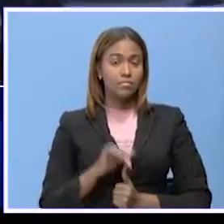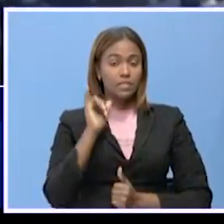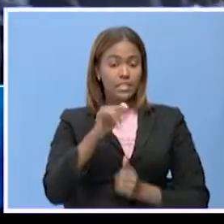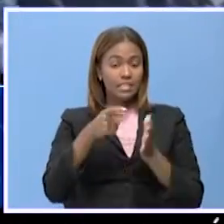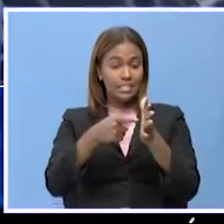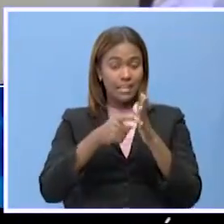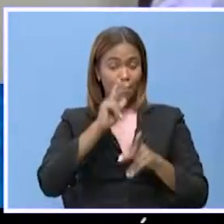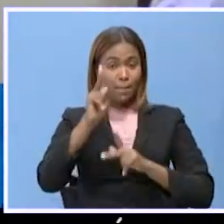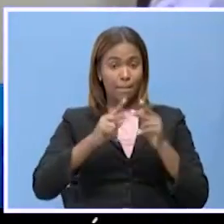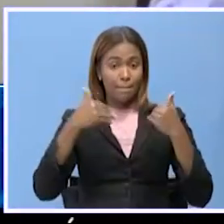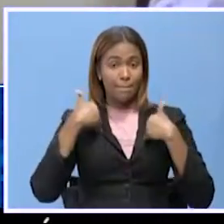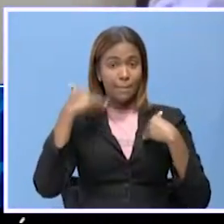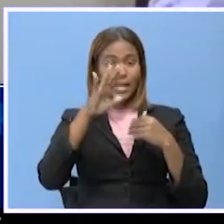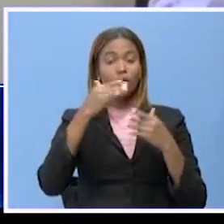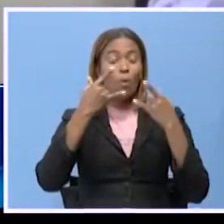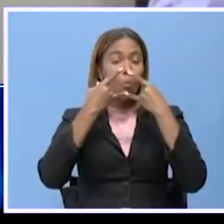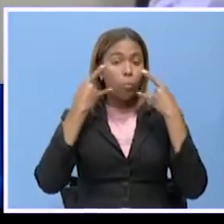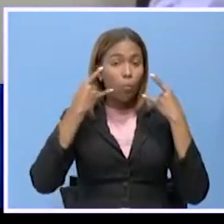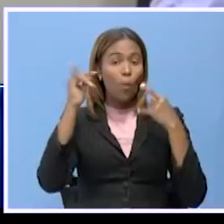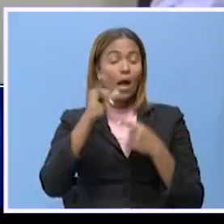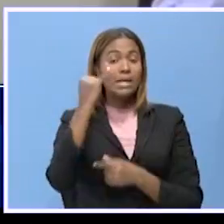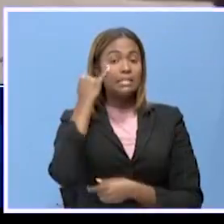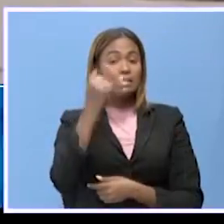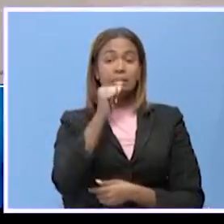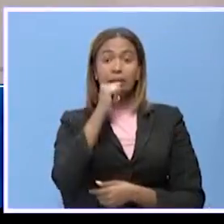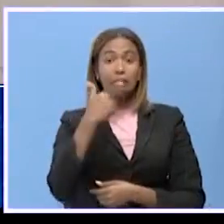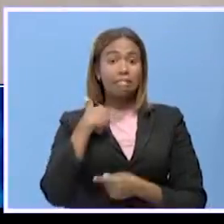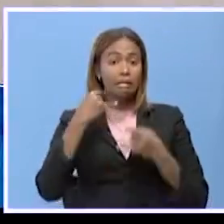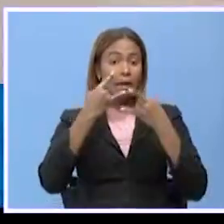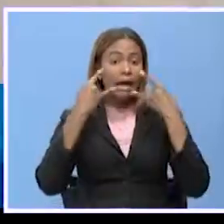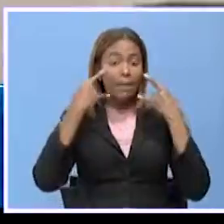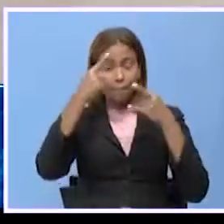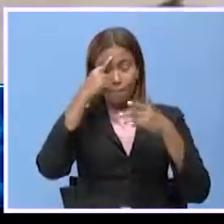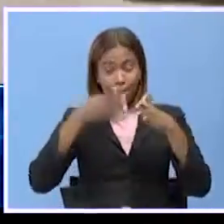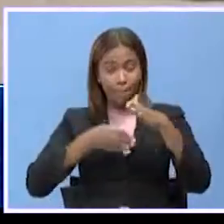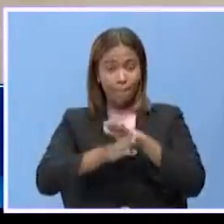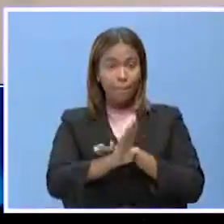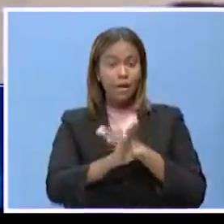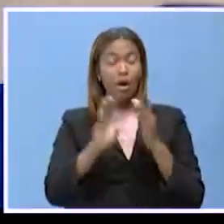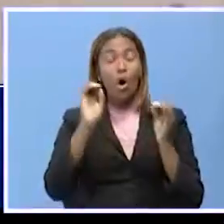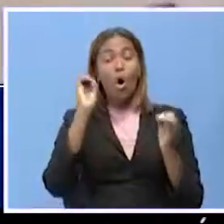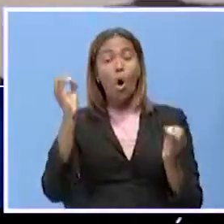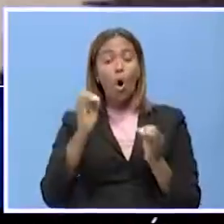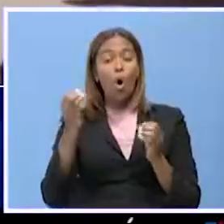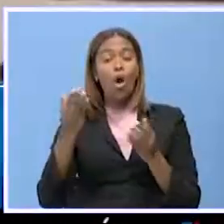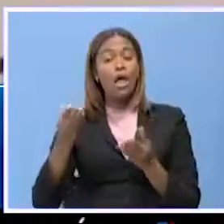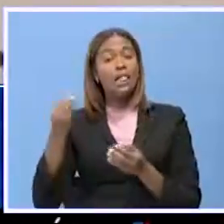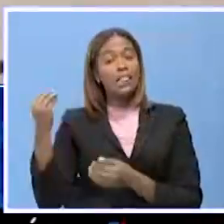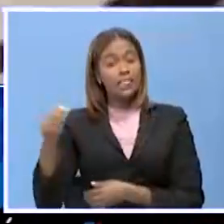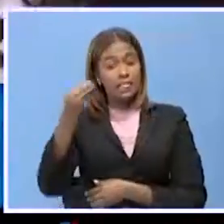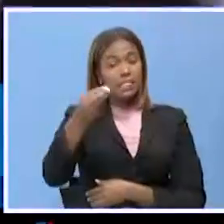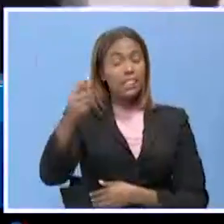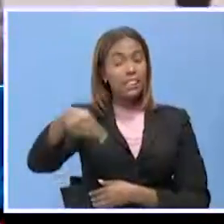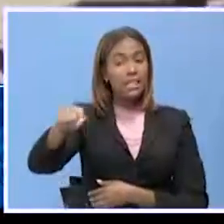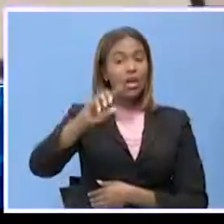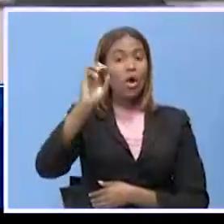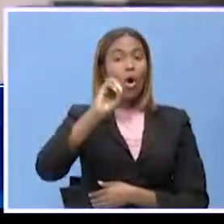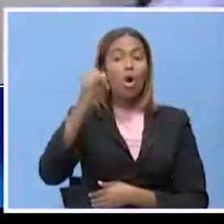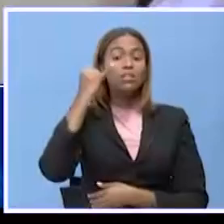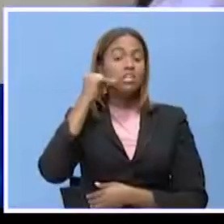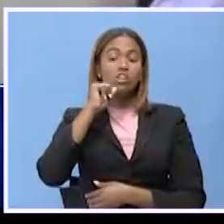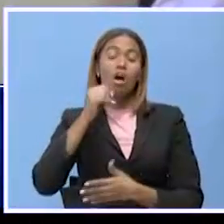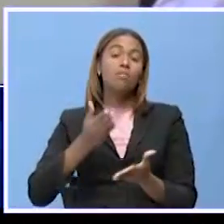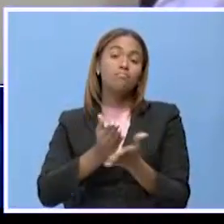Exigirle a la gente que tengan su mascarilla. Y si ellos no tienen mascarilla para entrar, o que se la proporcionen ellos o que no lo dejen